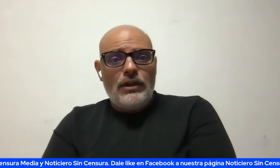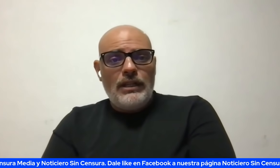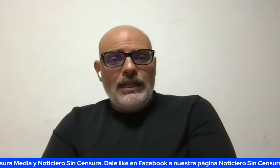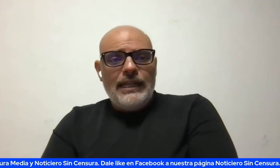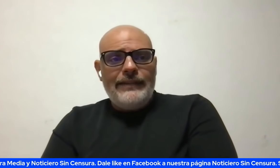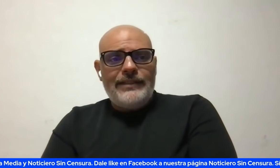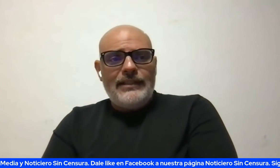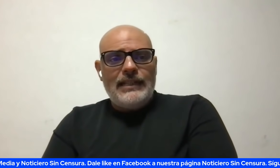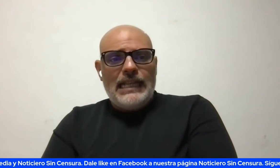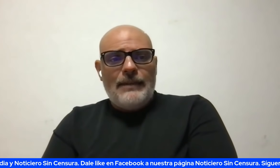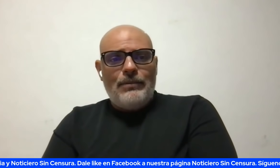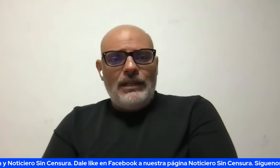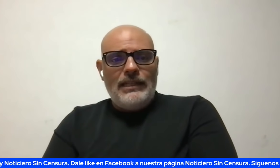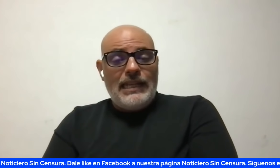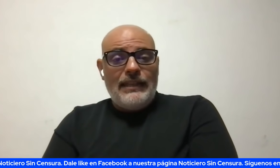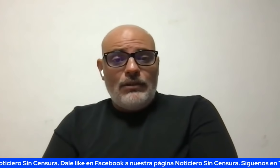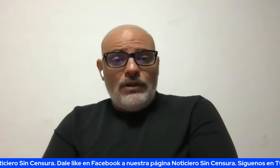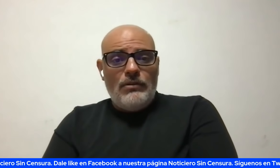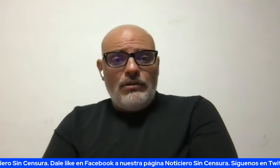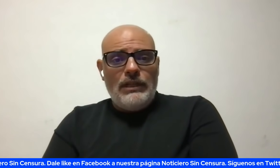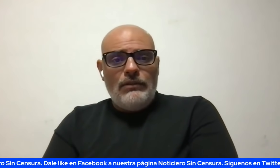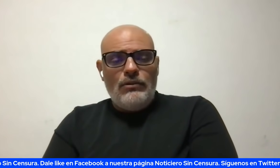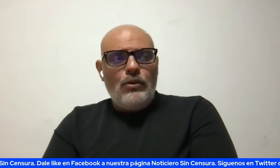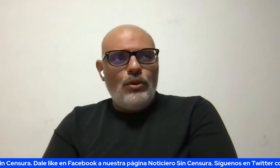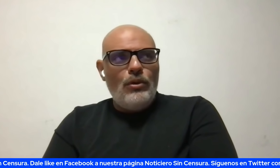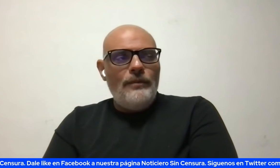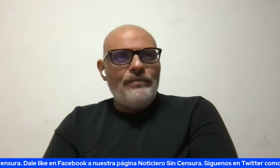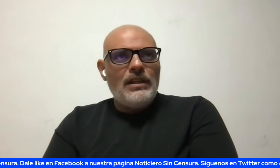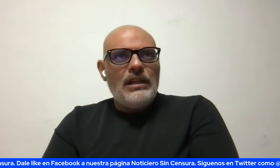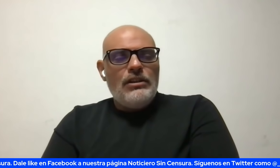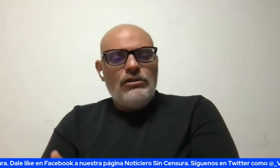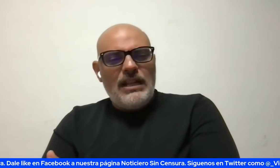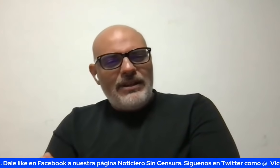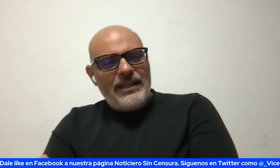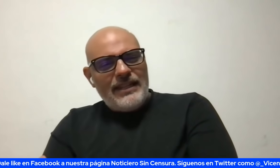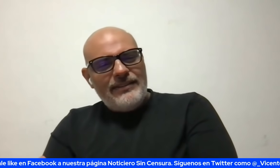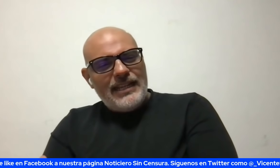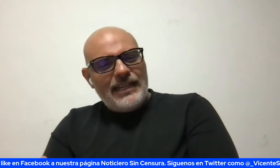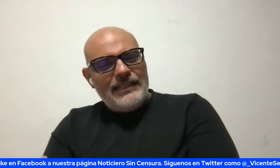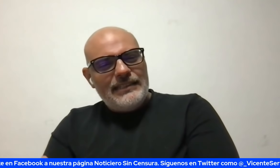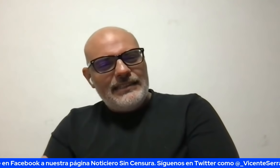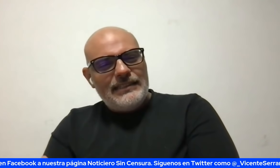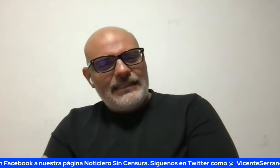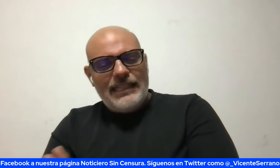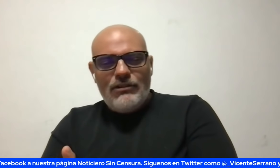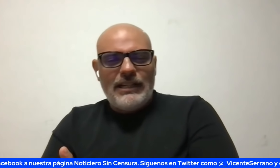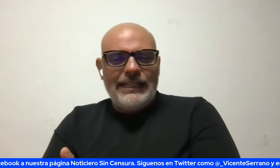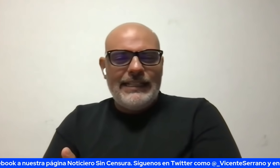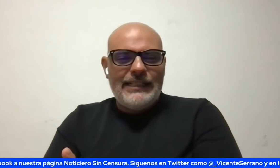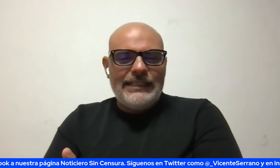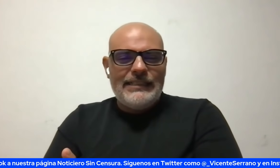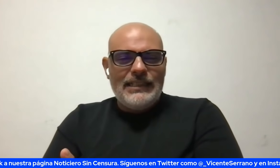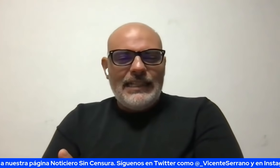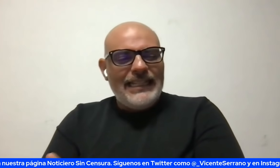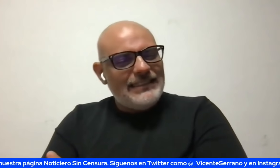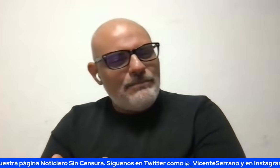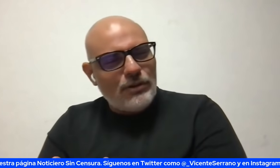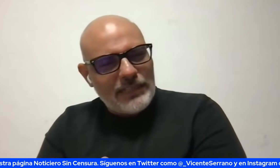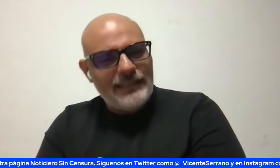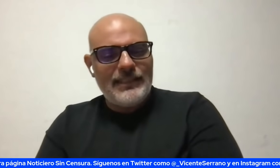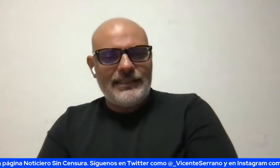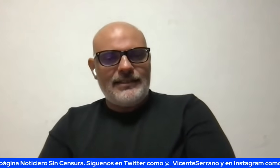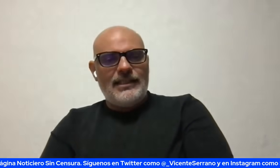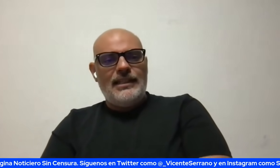personajes que hoy están en la política de nuevo y en un curul, yo la verdad hasta creo que